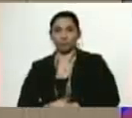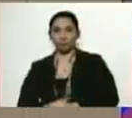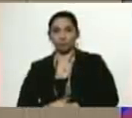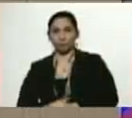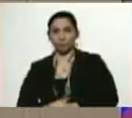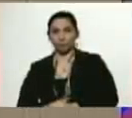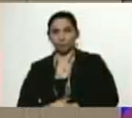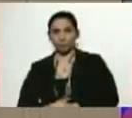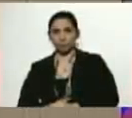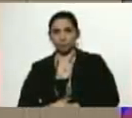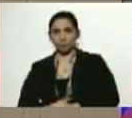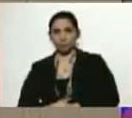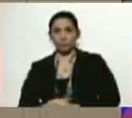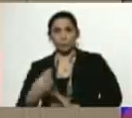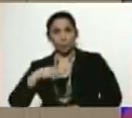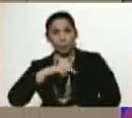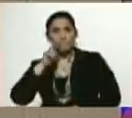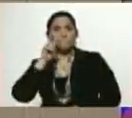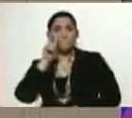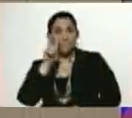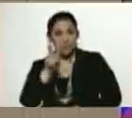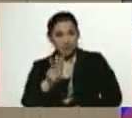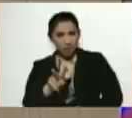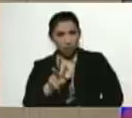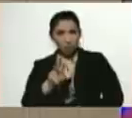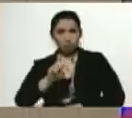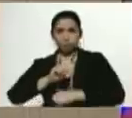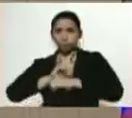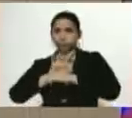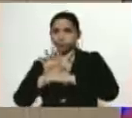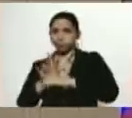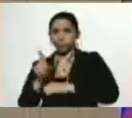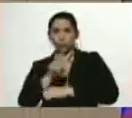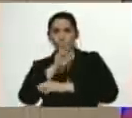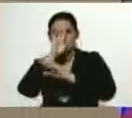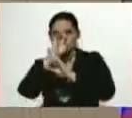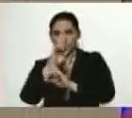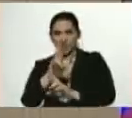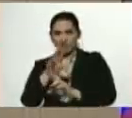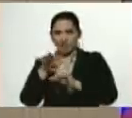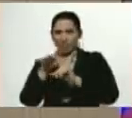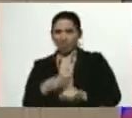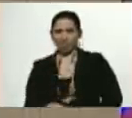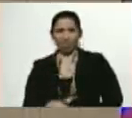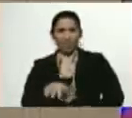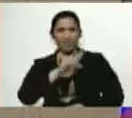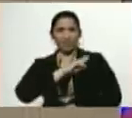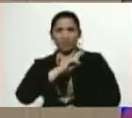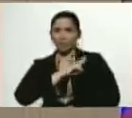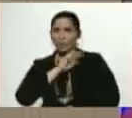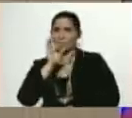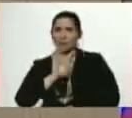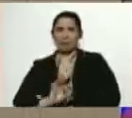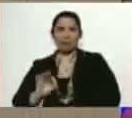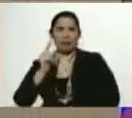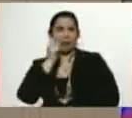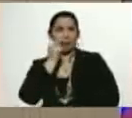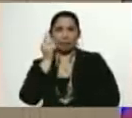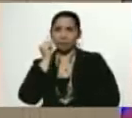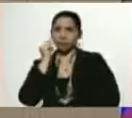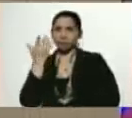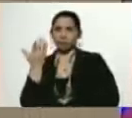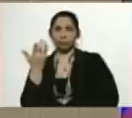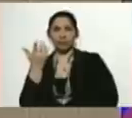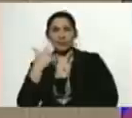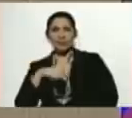Por el contrario. Hemos visto que el COVID-19 no respeta ni discrimina credo, ni género, ni